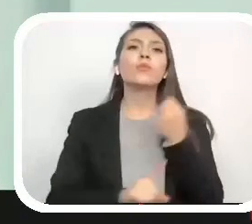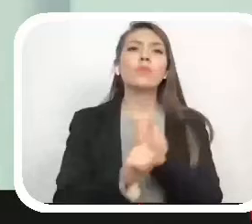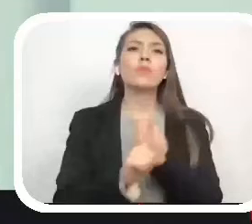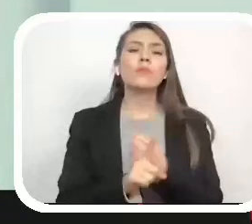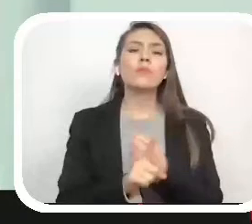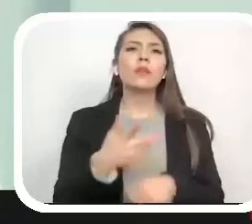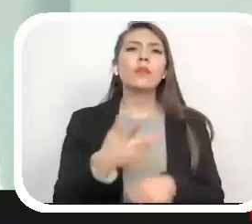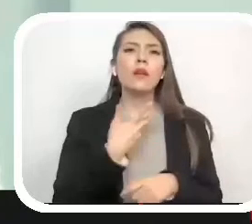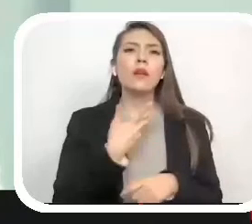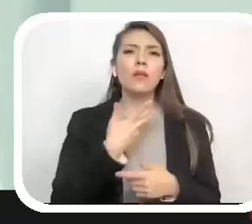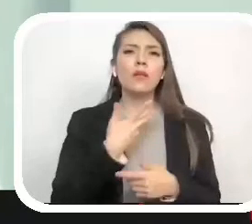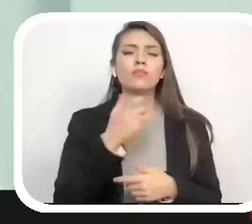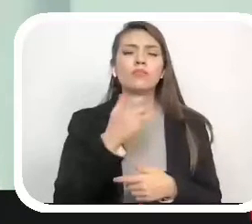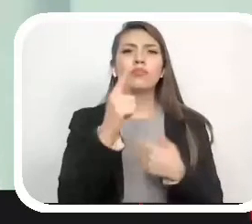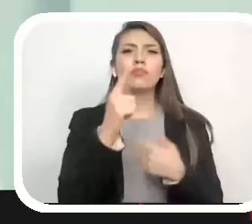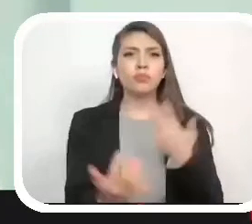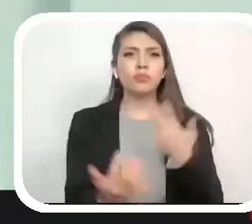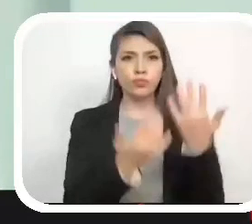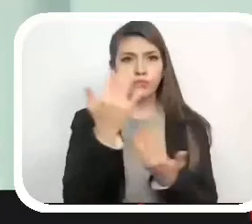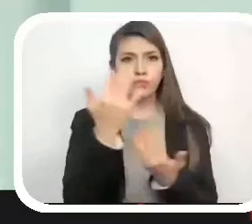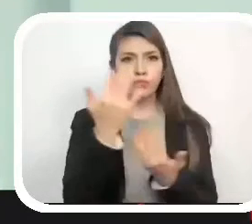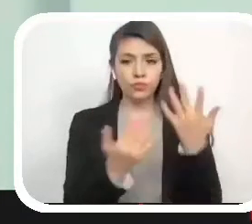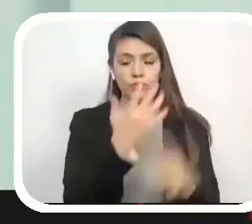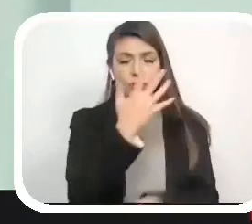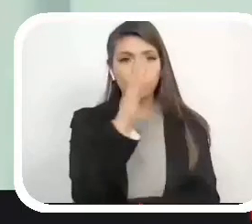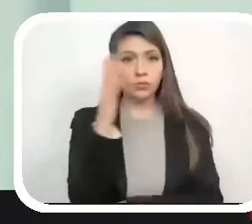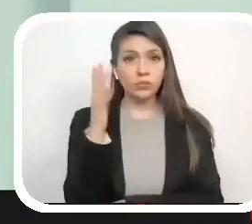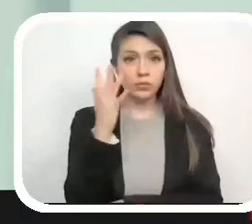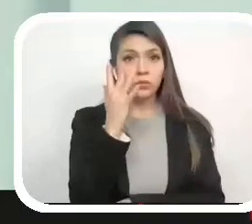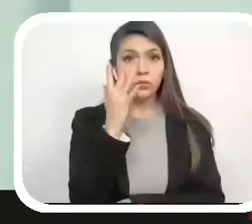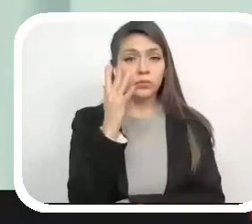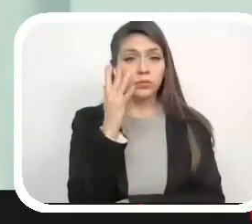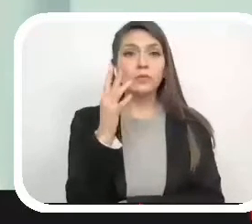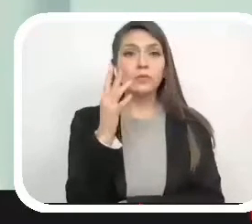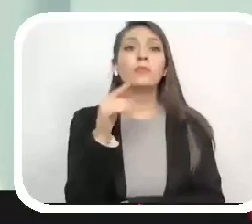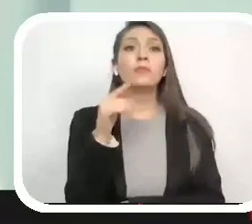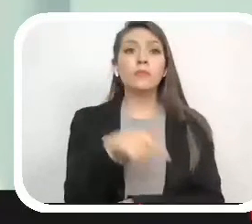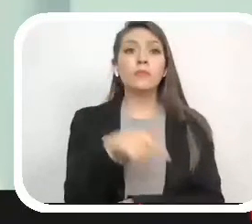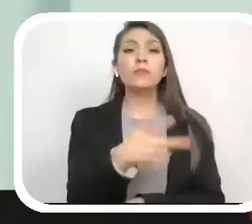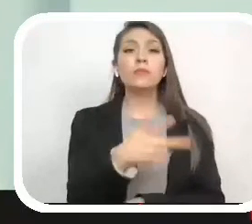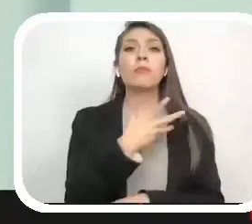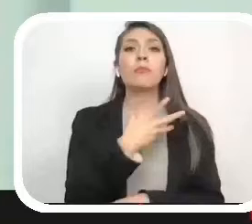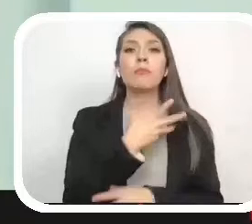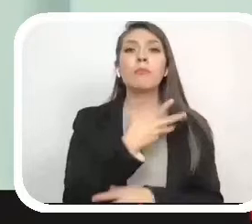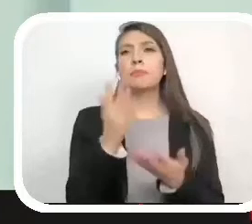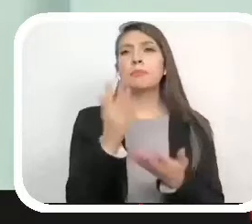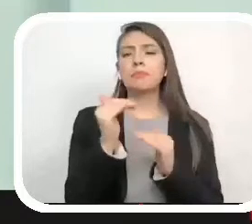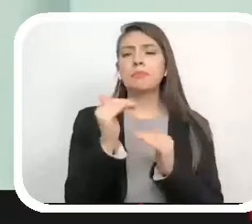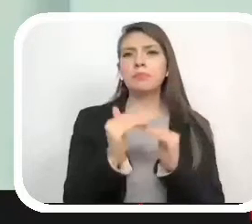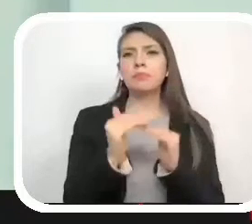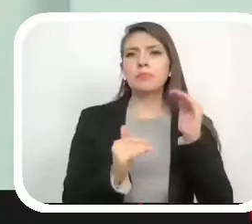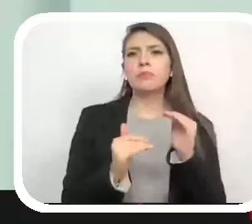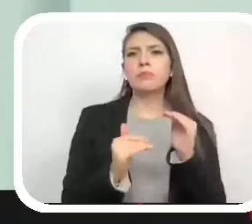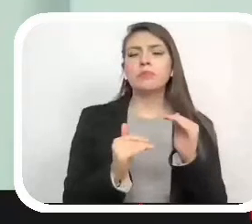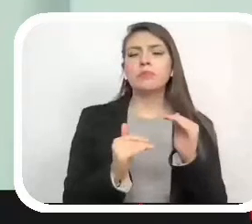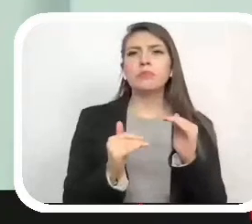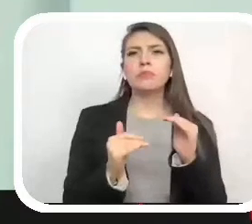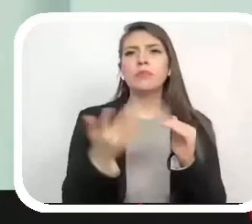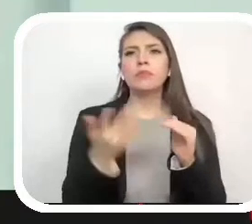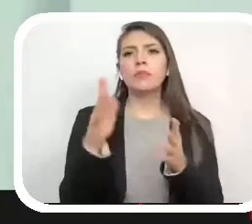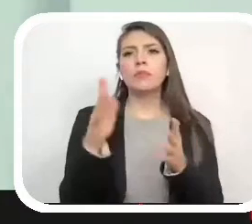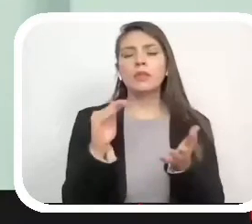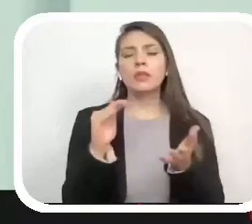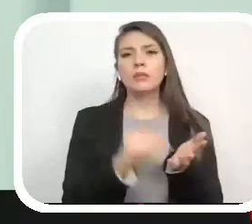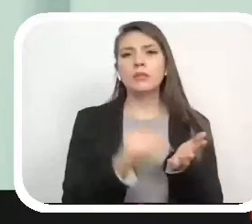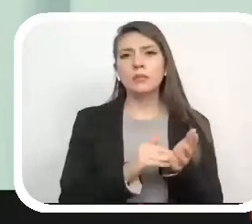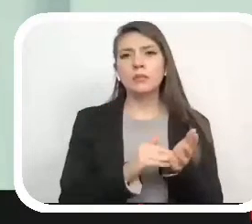forestales. La superficie dañada en el territorio estatal asciende a poco más de 10.000 hectáreas por